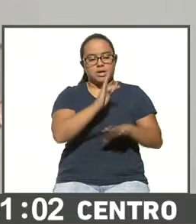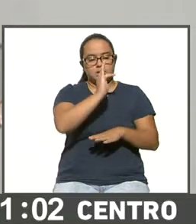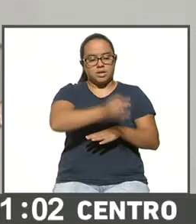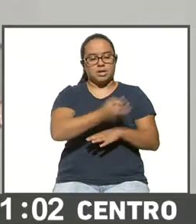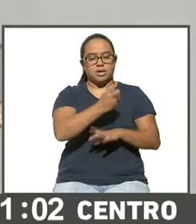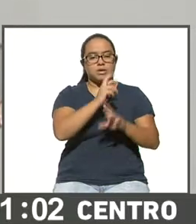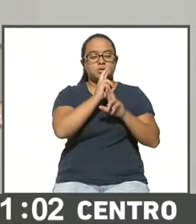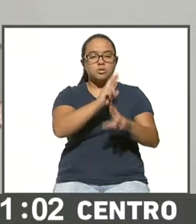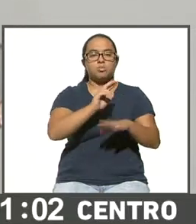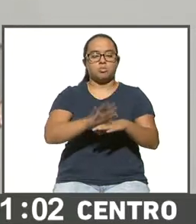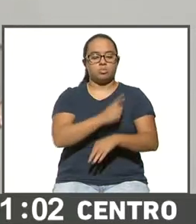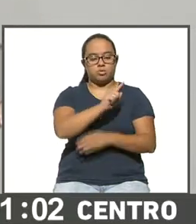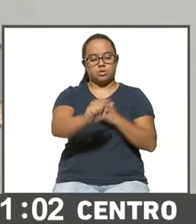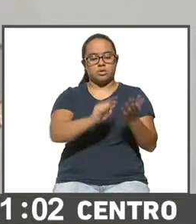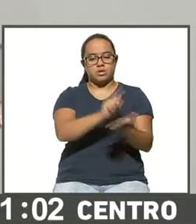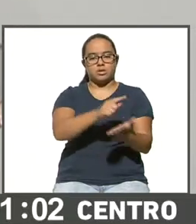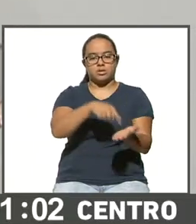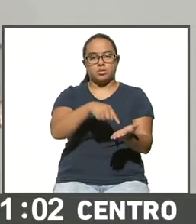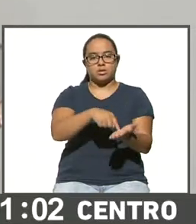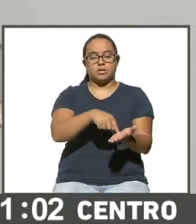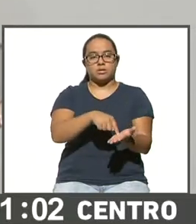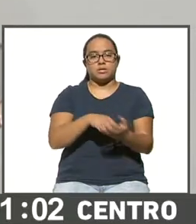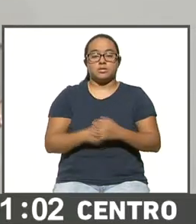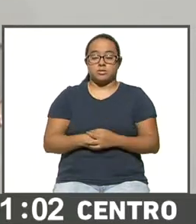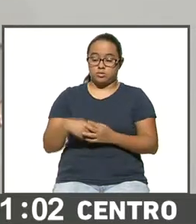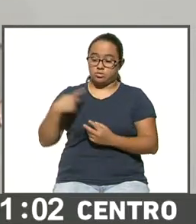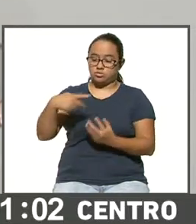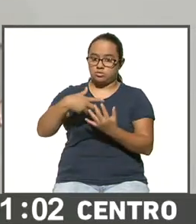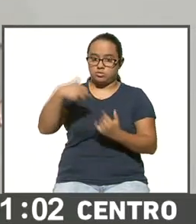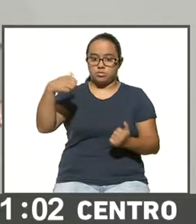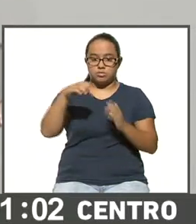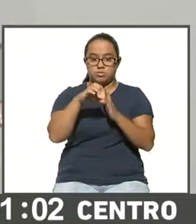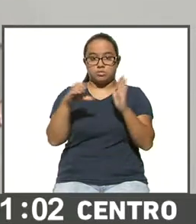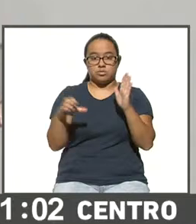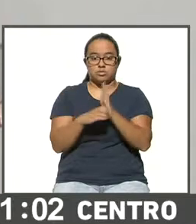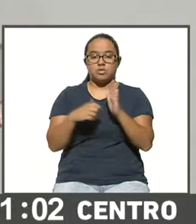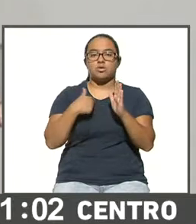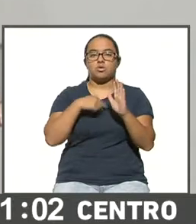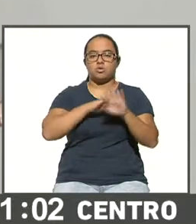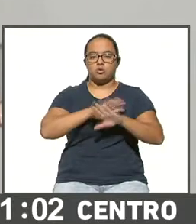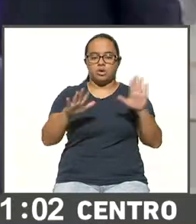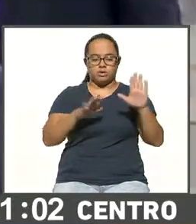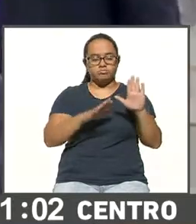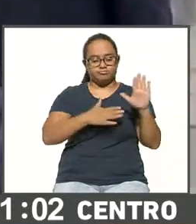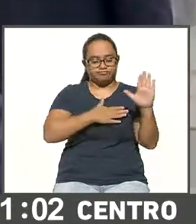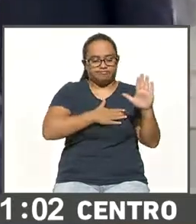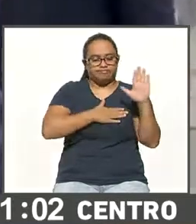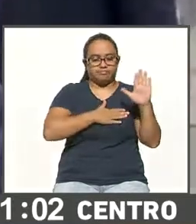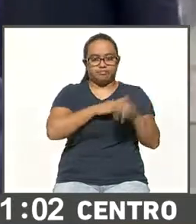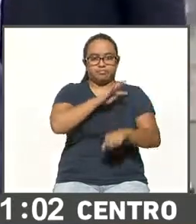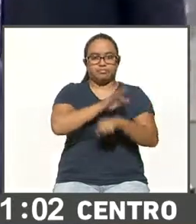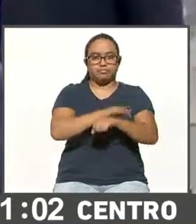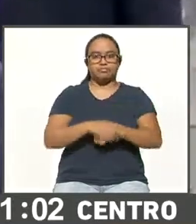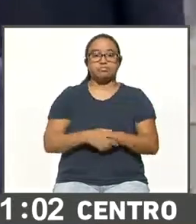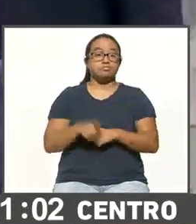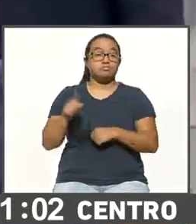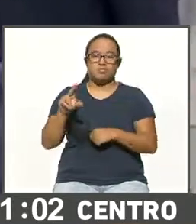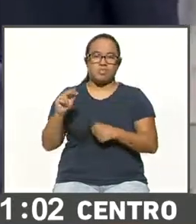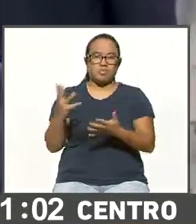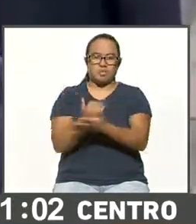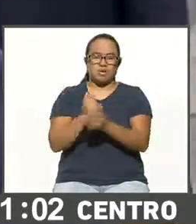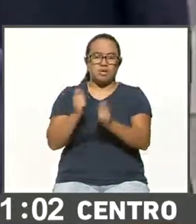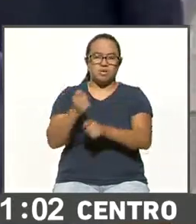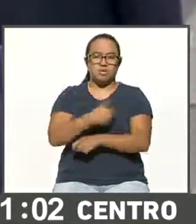es lo que manda la ley y la constitución que he jurado defender. Al no ganar la